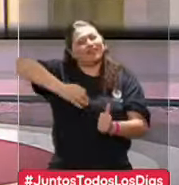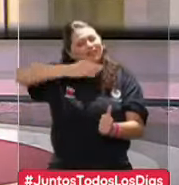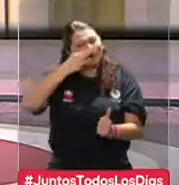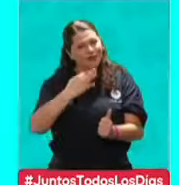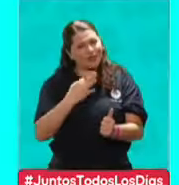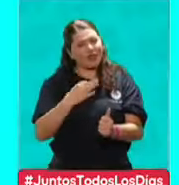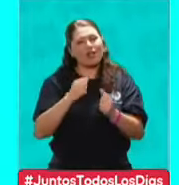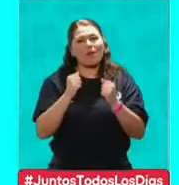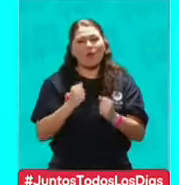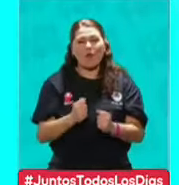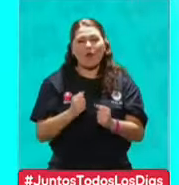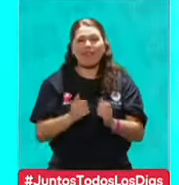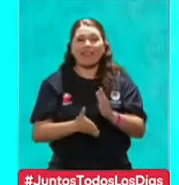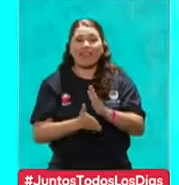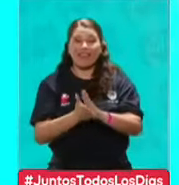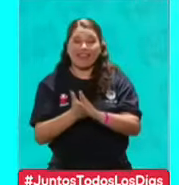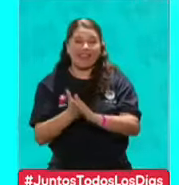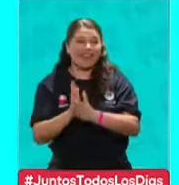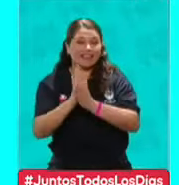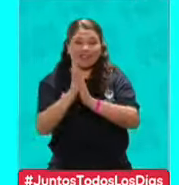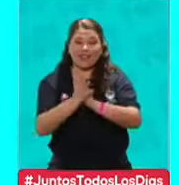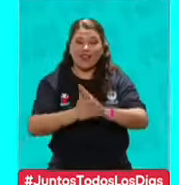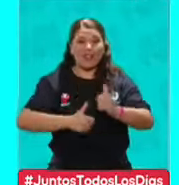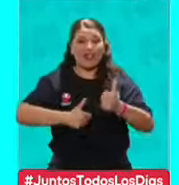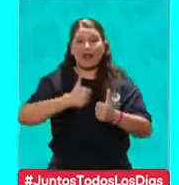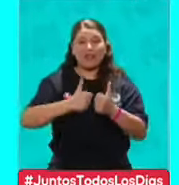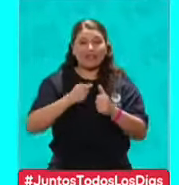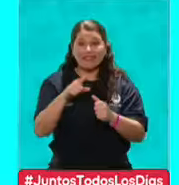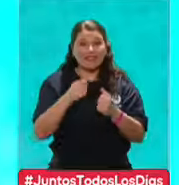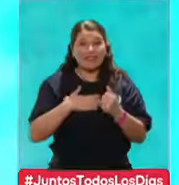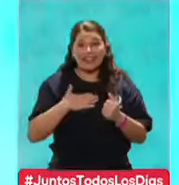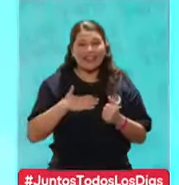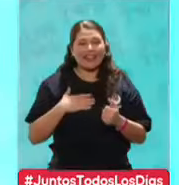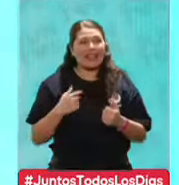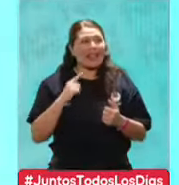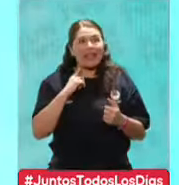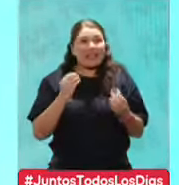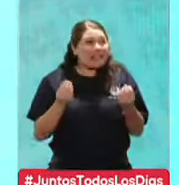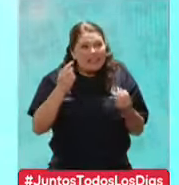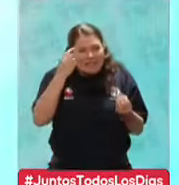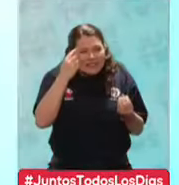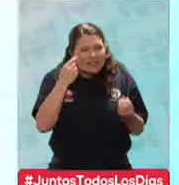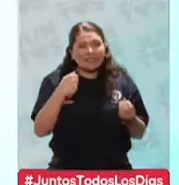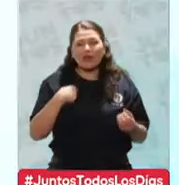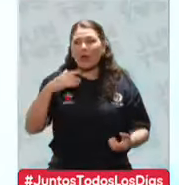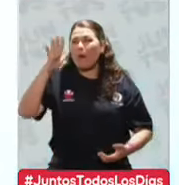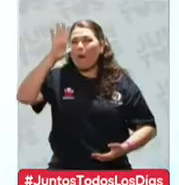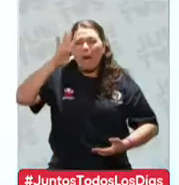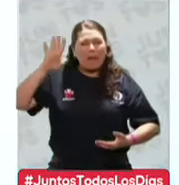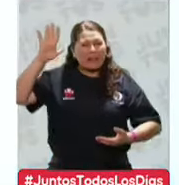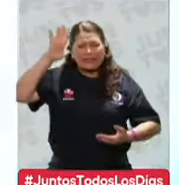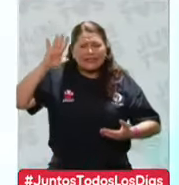competencias que anhelas. ¿Qué te parece? La verdad, para mí es un sueño,